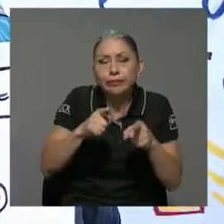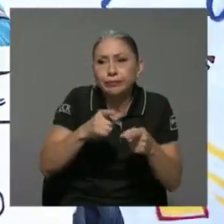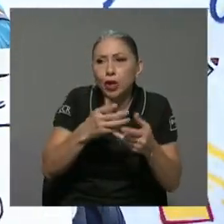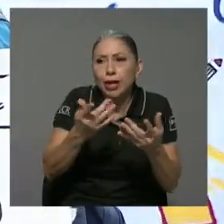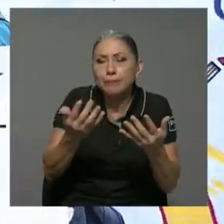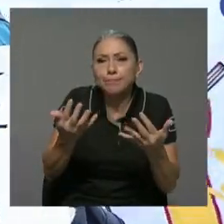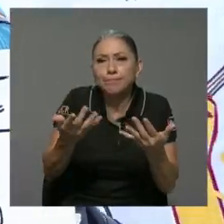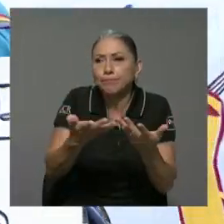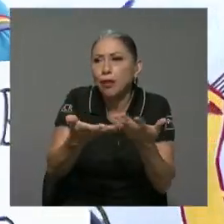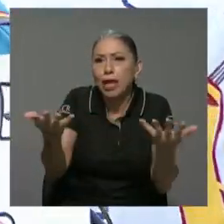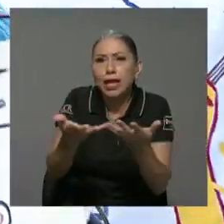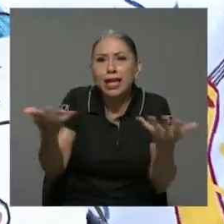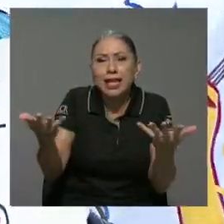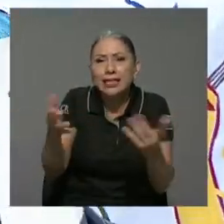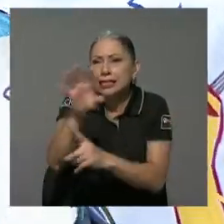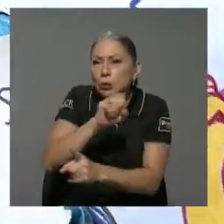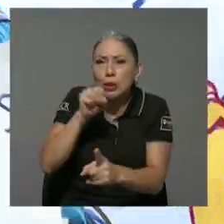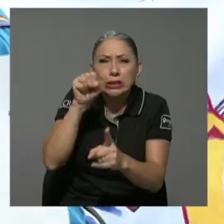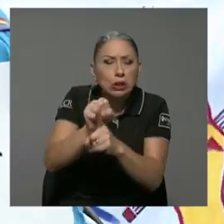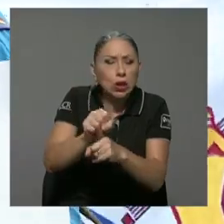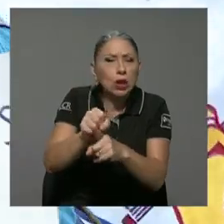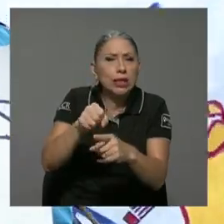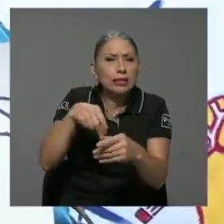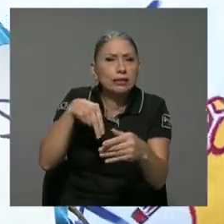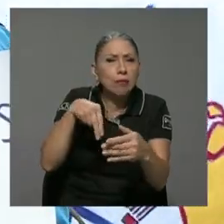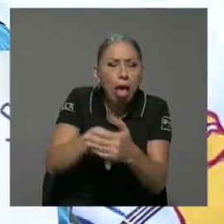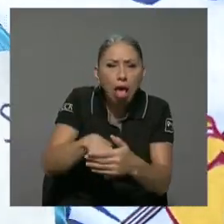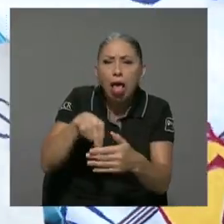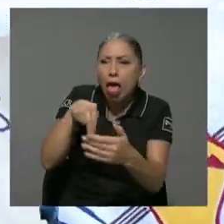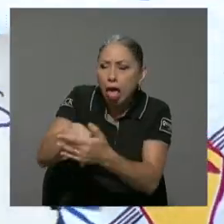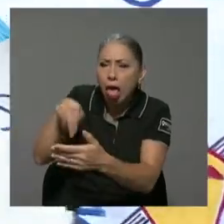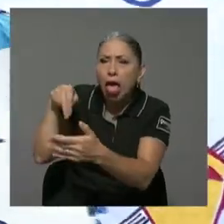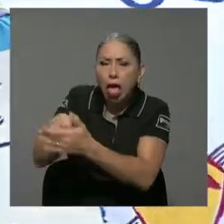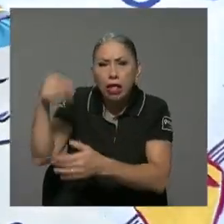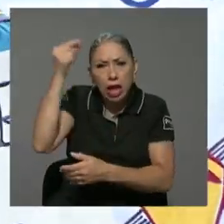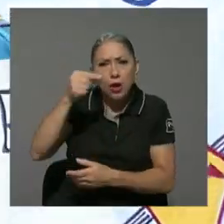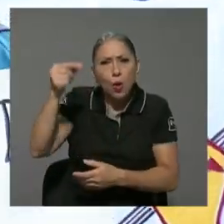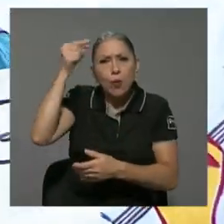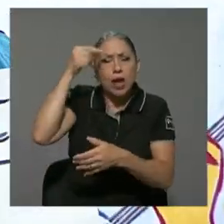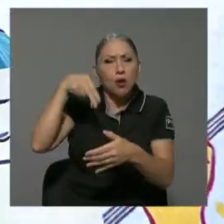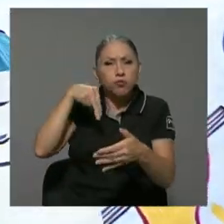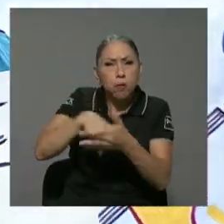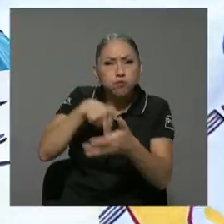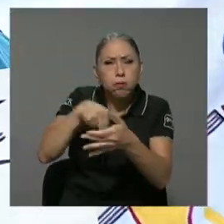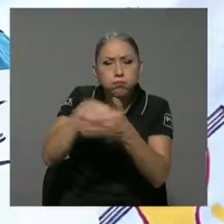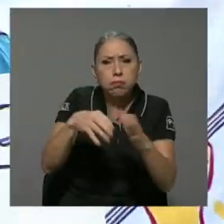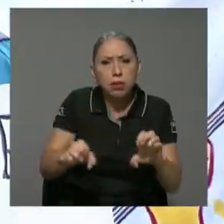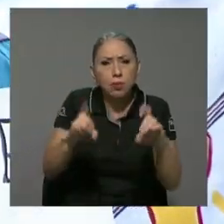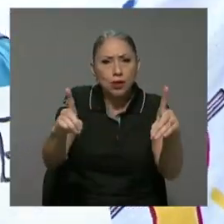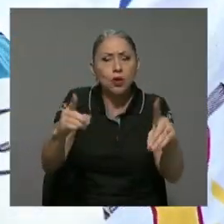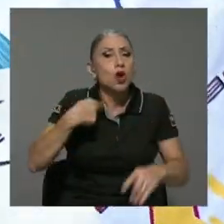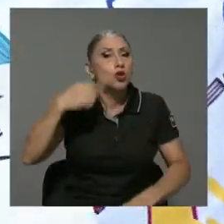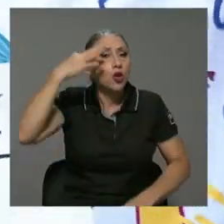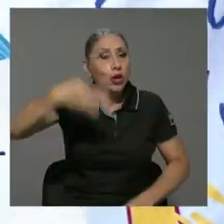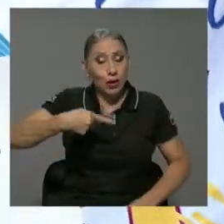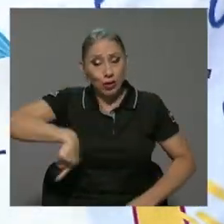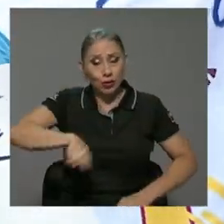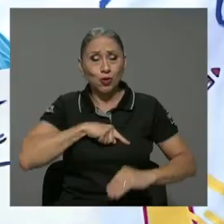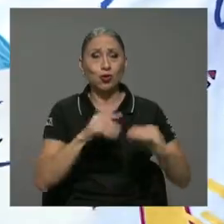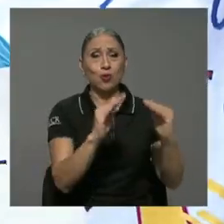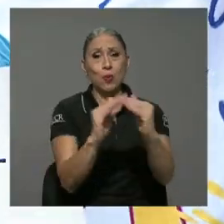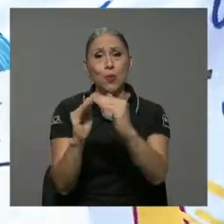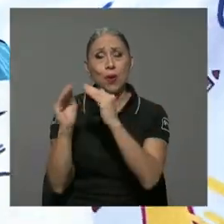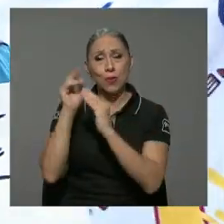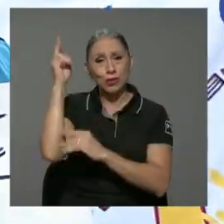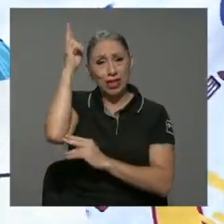¿cómo se llama?, a tropiezos que nos da el gobierno en la educación. Yo creo que que nosotros como pueblos indígenas, como